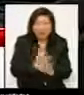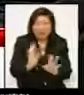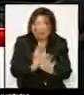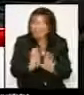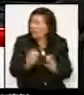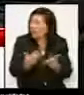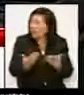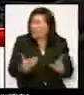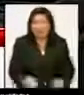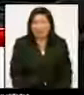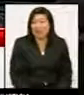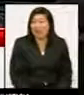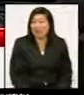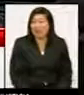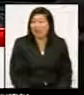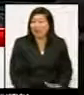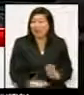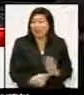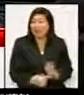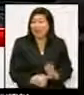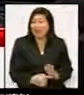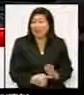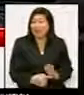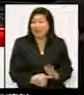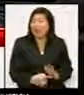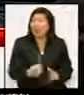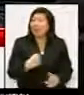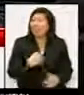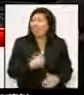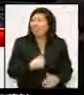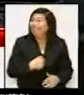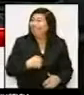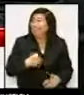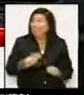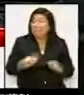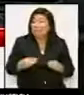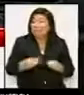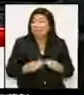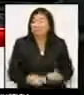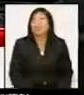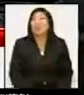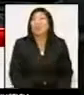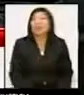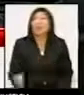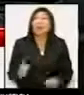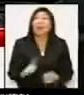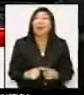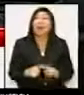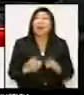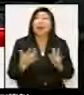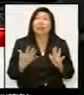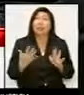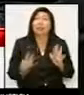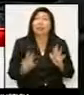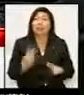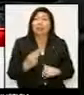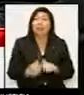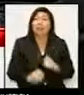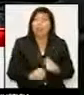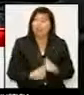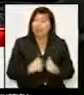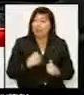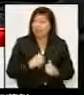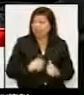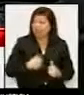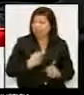una realidad y eso se refleja en el nivel de satisfacción que había en Machu Picchu. Hasta hace 10, 12 años había un nivel de